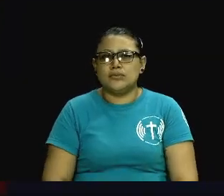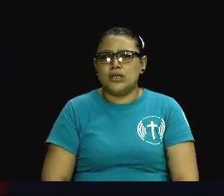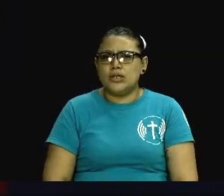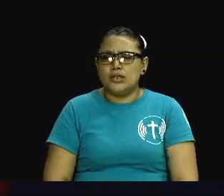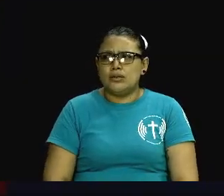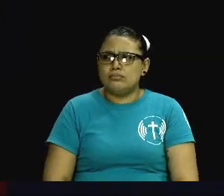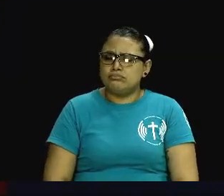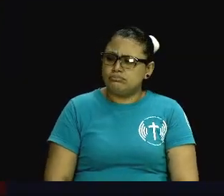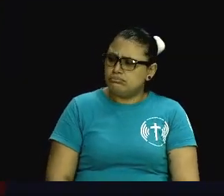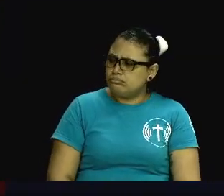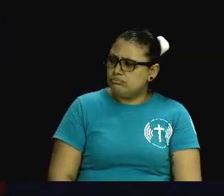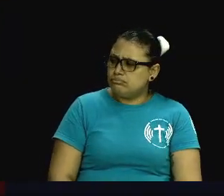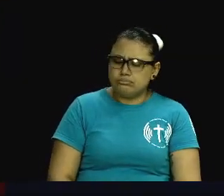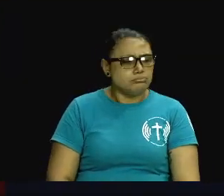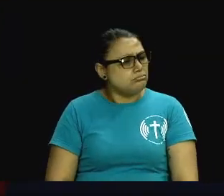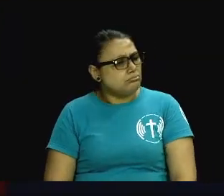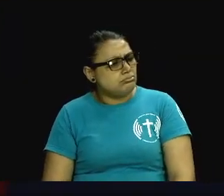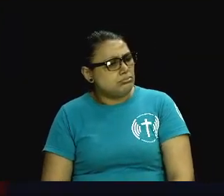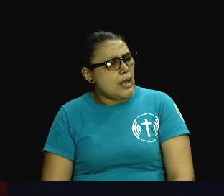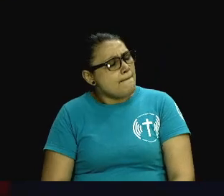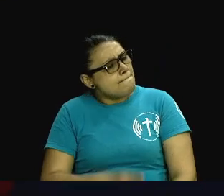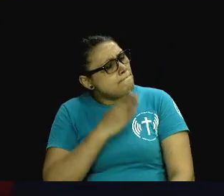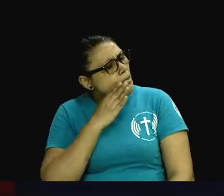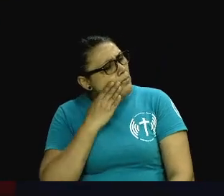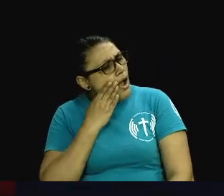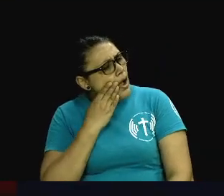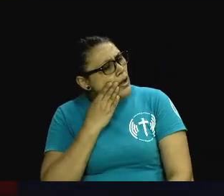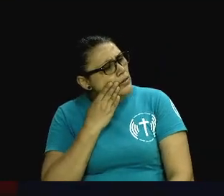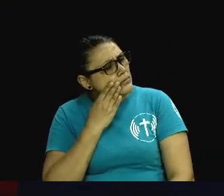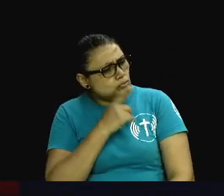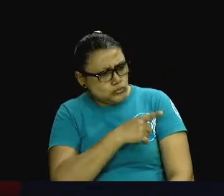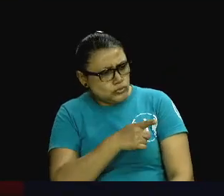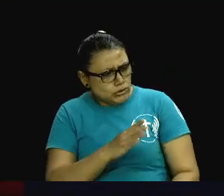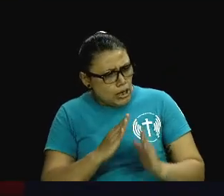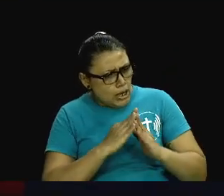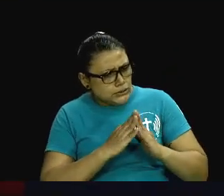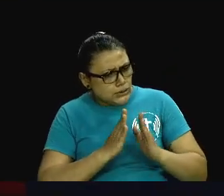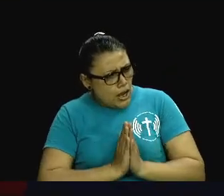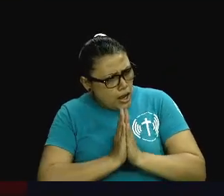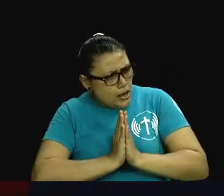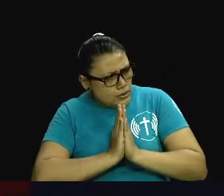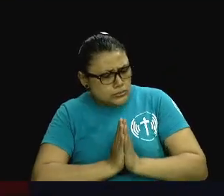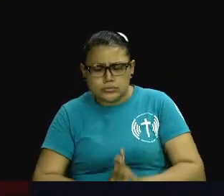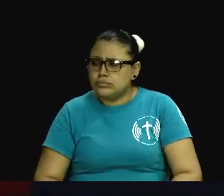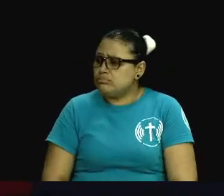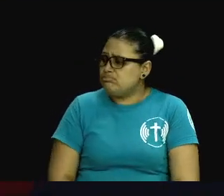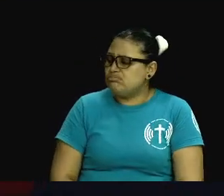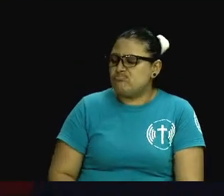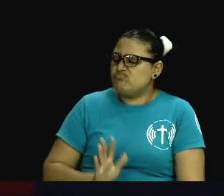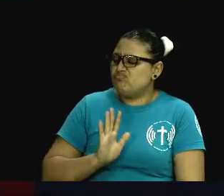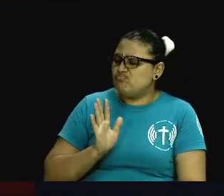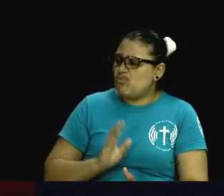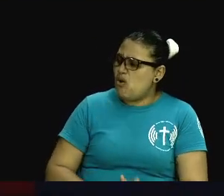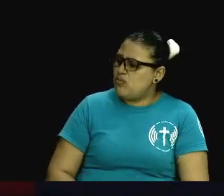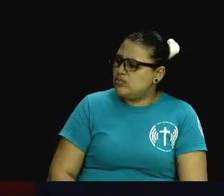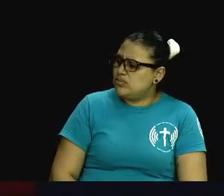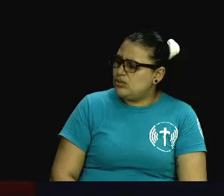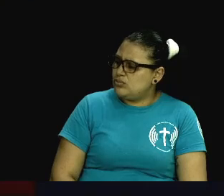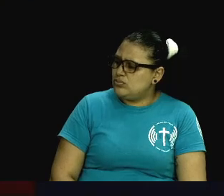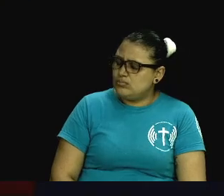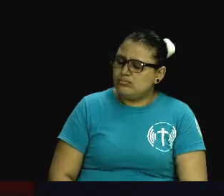una casa no ya no si mira cómo están las cosas de malas mamá y nos vamos a invertir en la